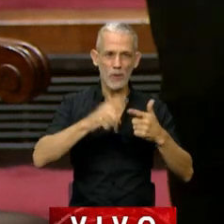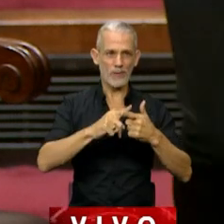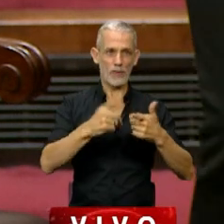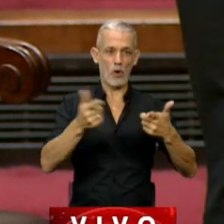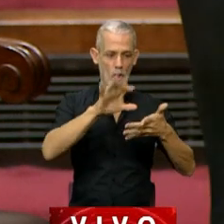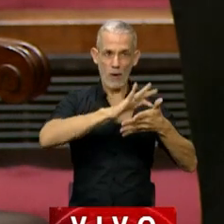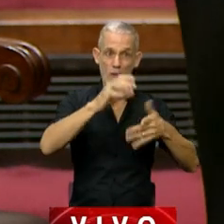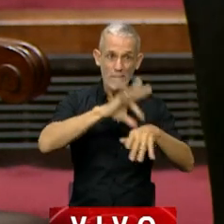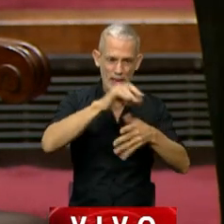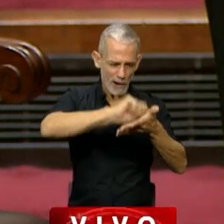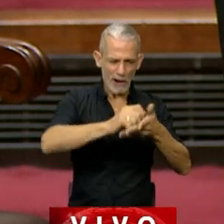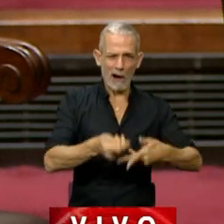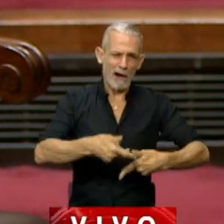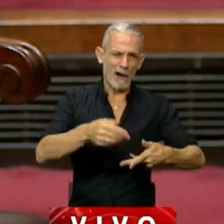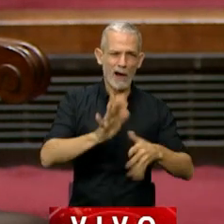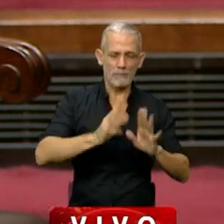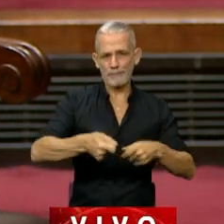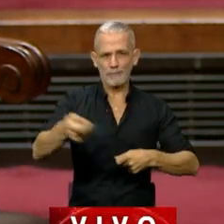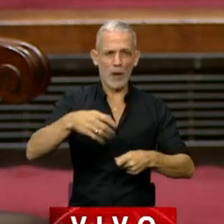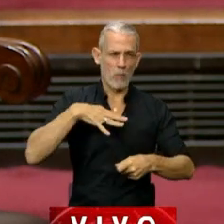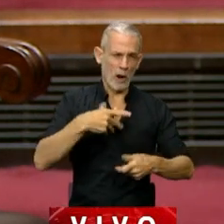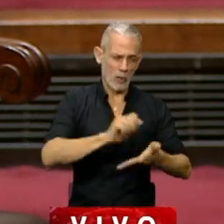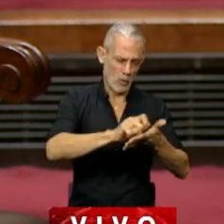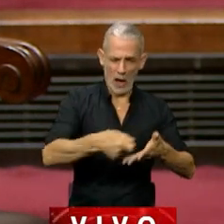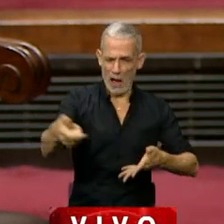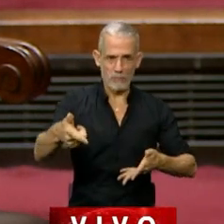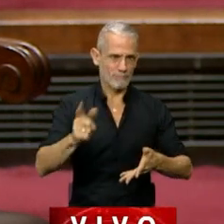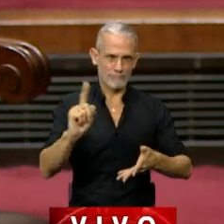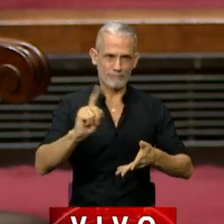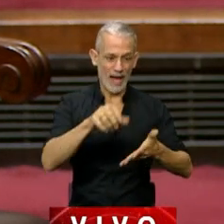ni prescribir livianamente.